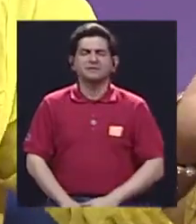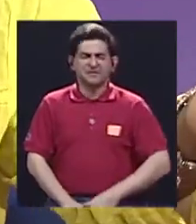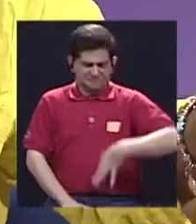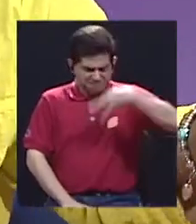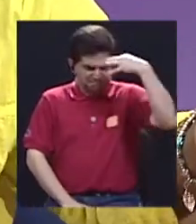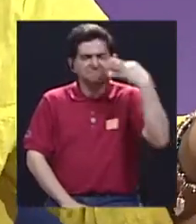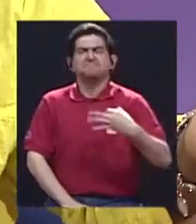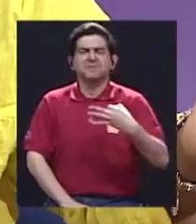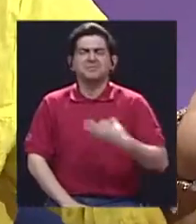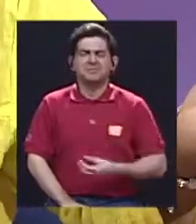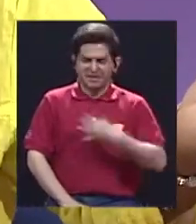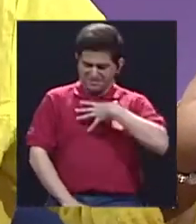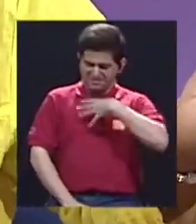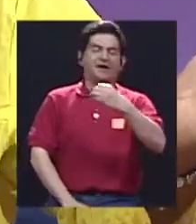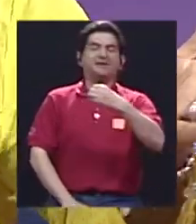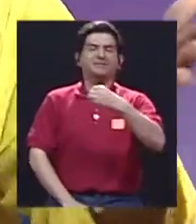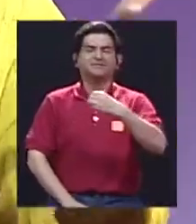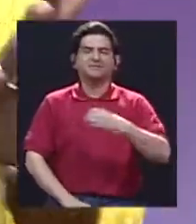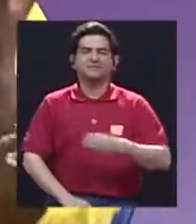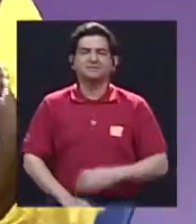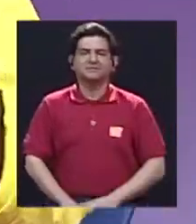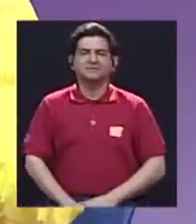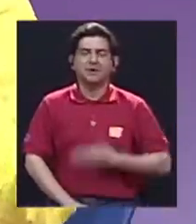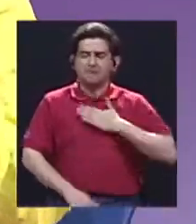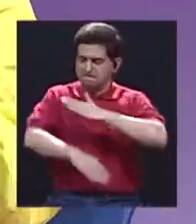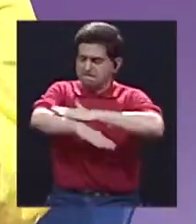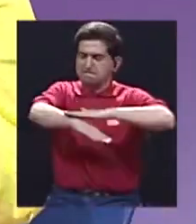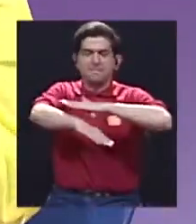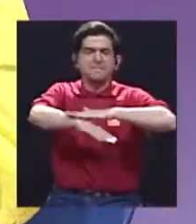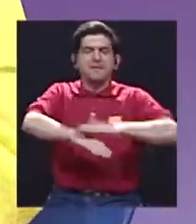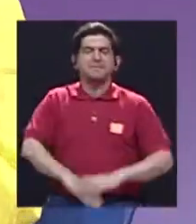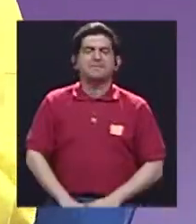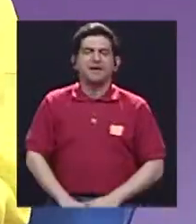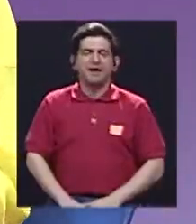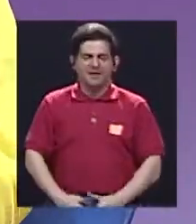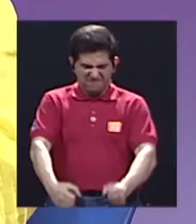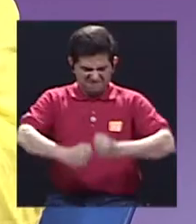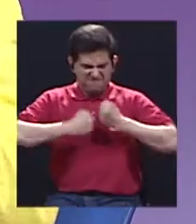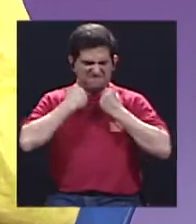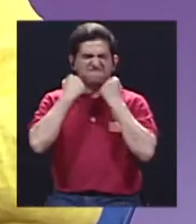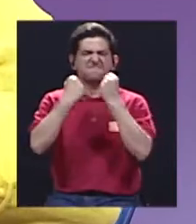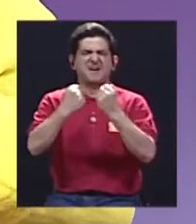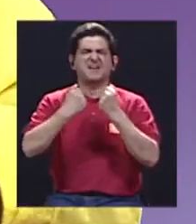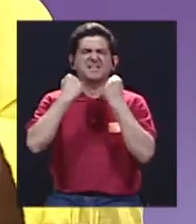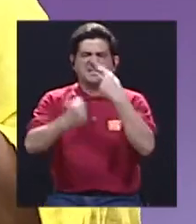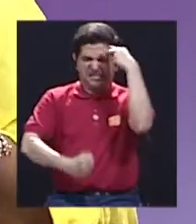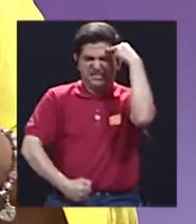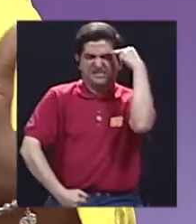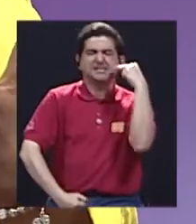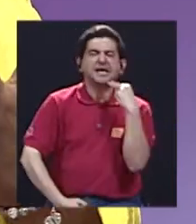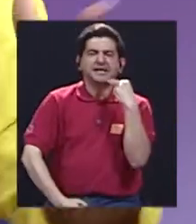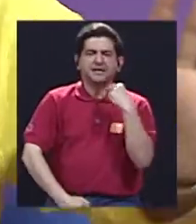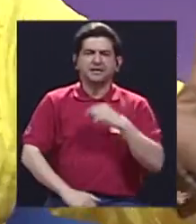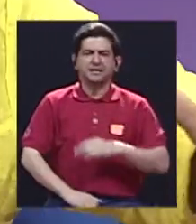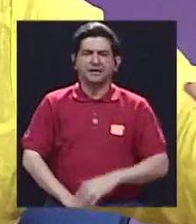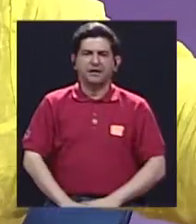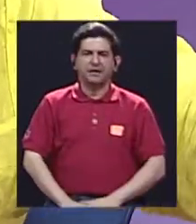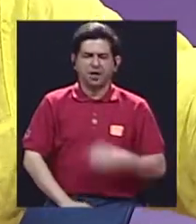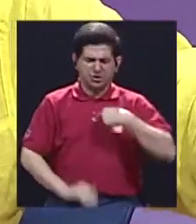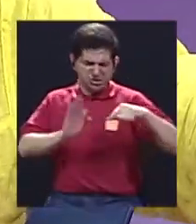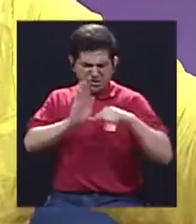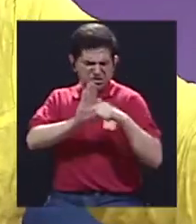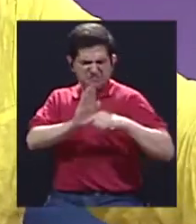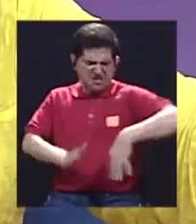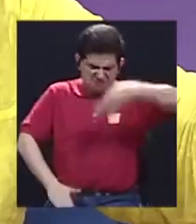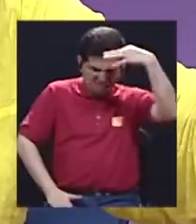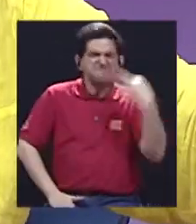rotundamente blancos y mi piel valientemente negra y me niego